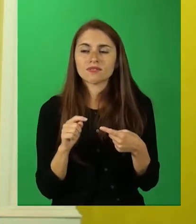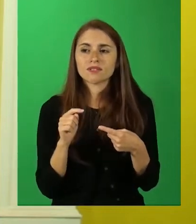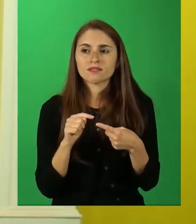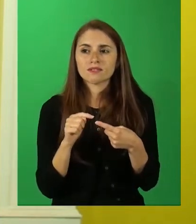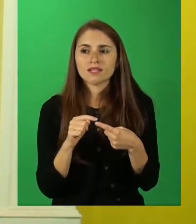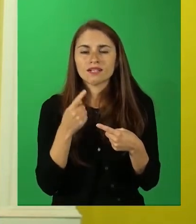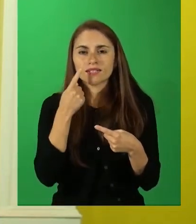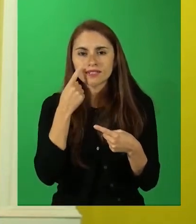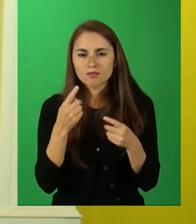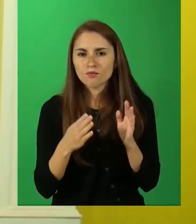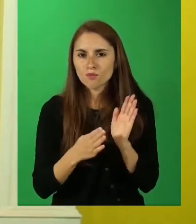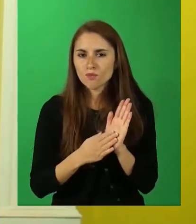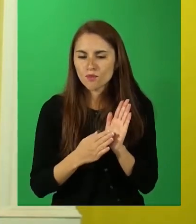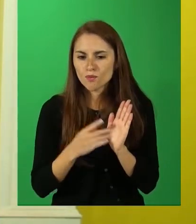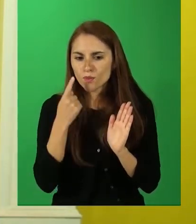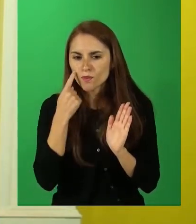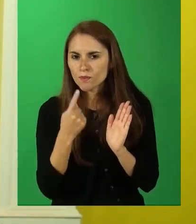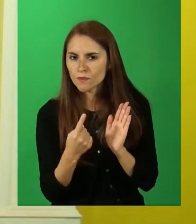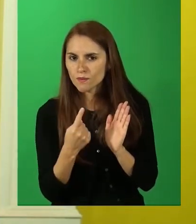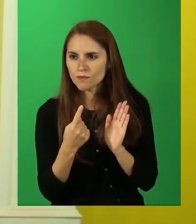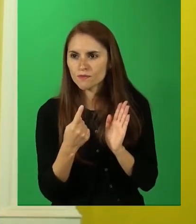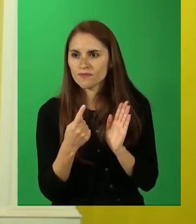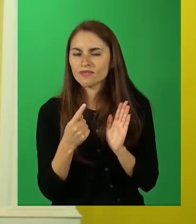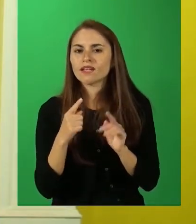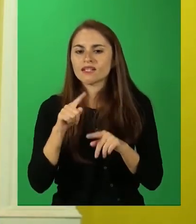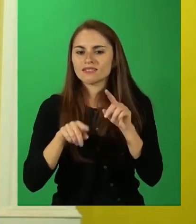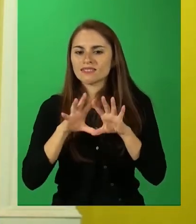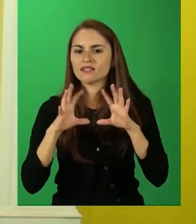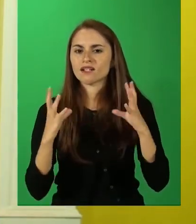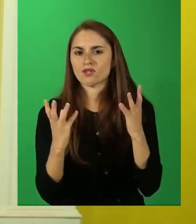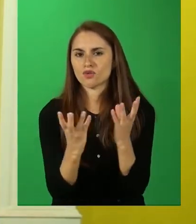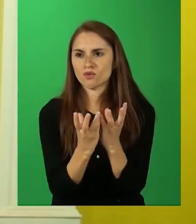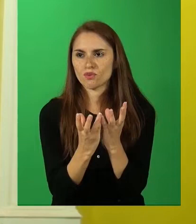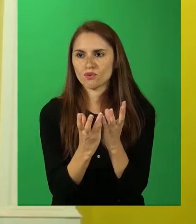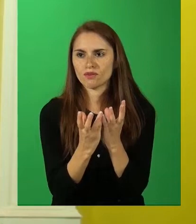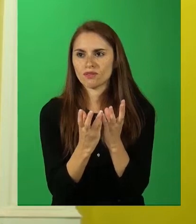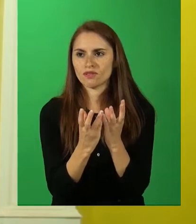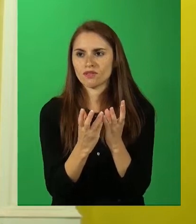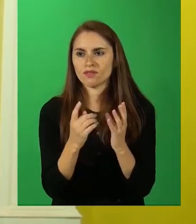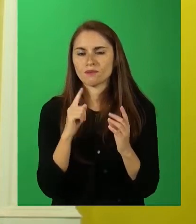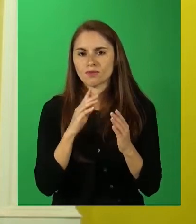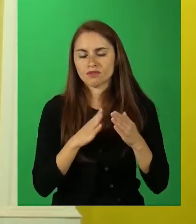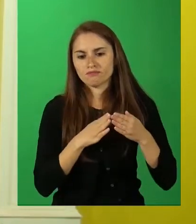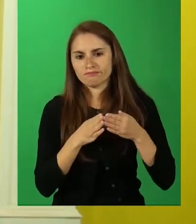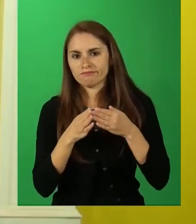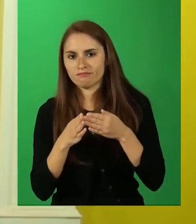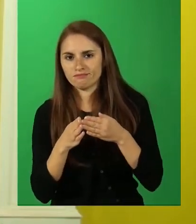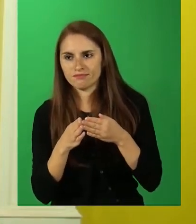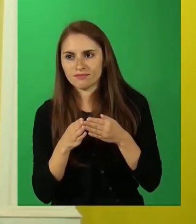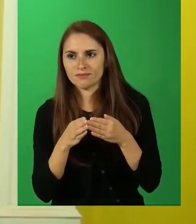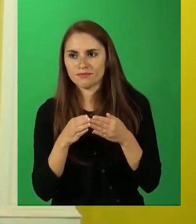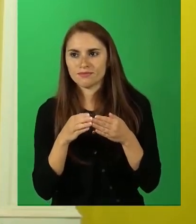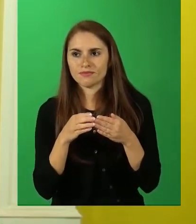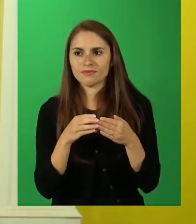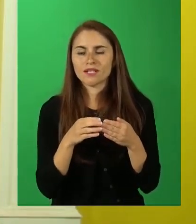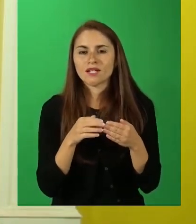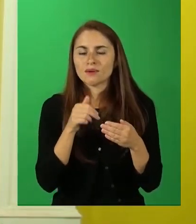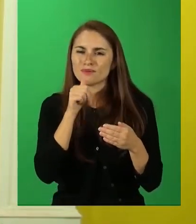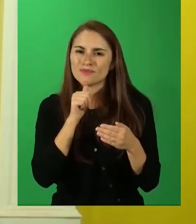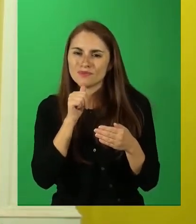logra demostrar en la experiencia que la Tierra es redonda. Él no terminó su viaje, por si acaso, sus marineros